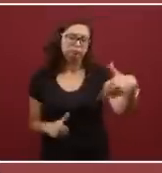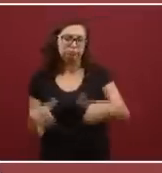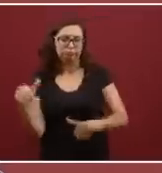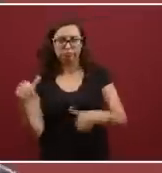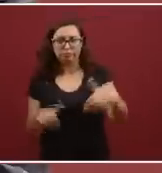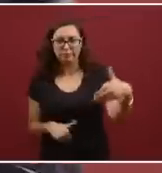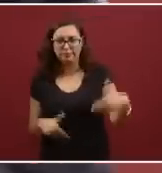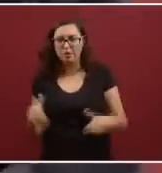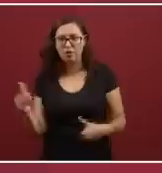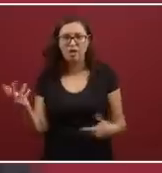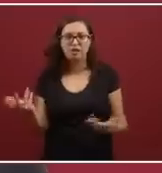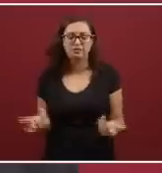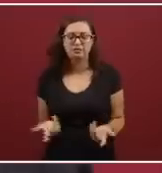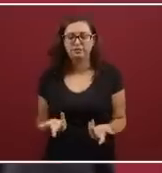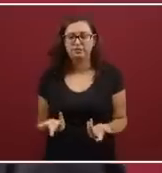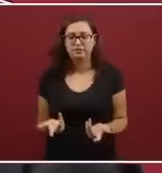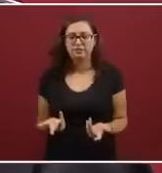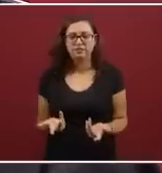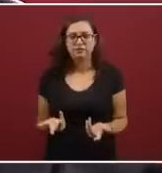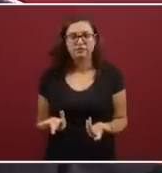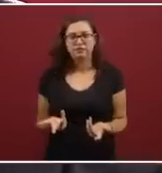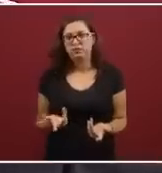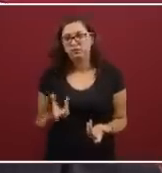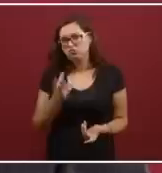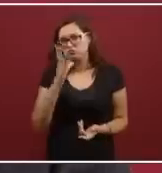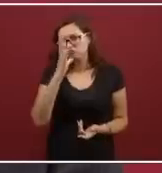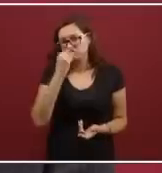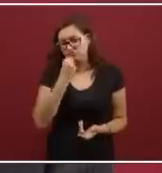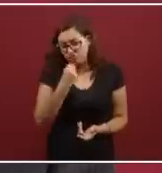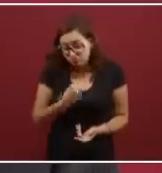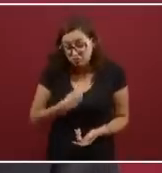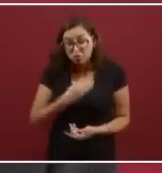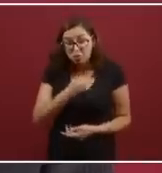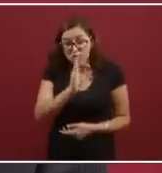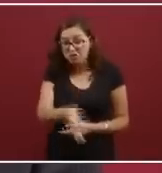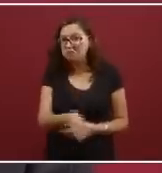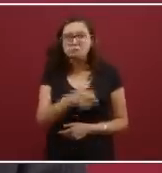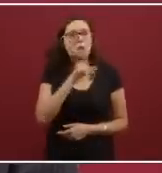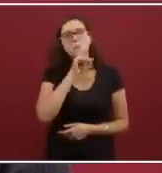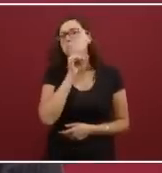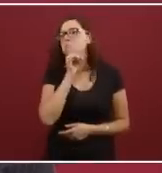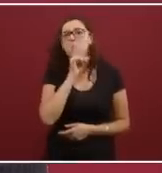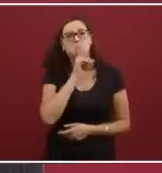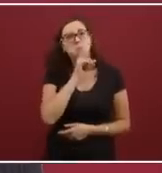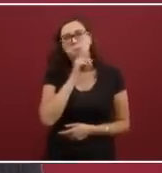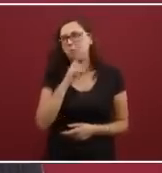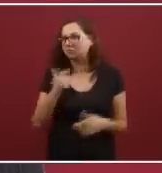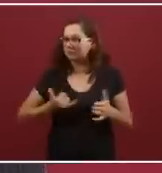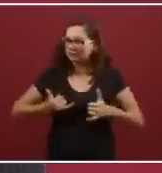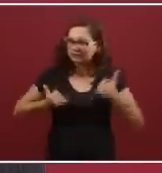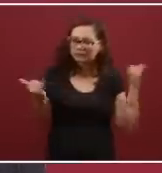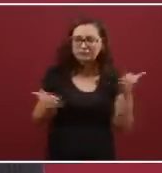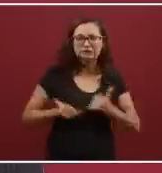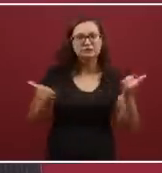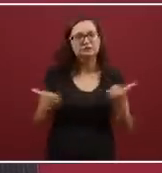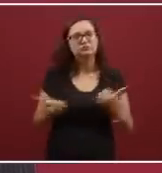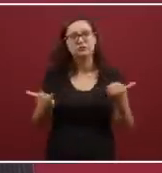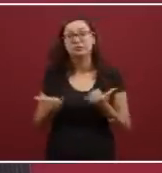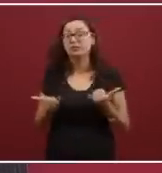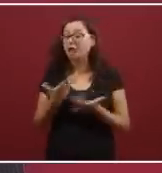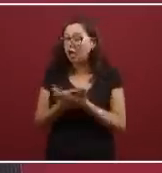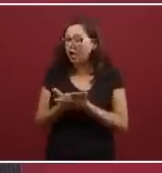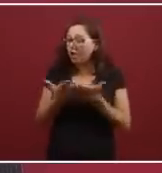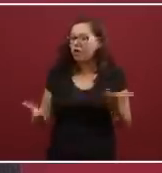no se, se resignan a que pues ya no es lo